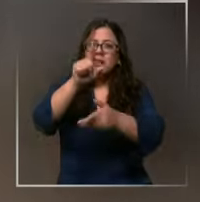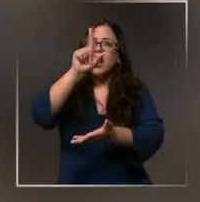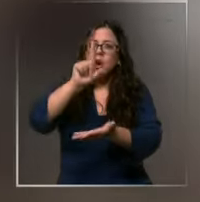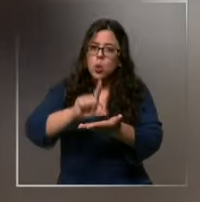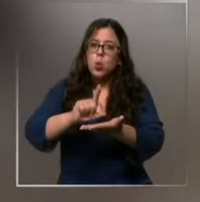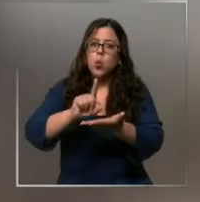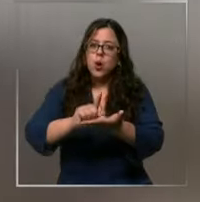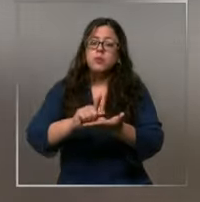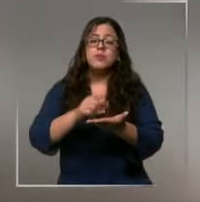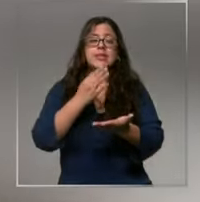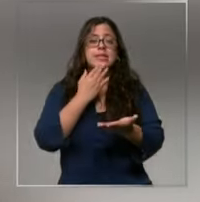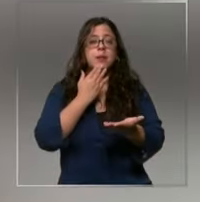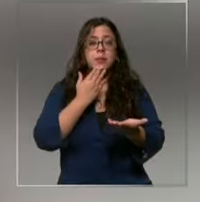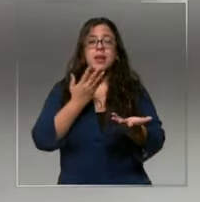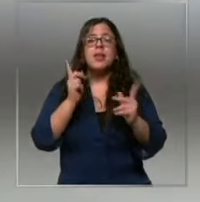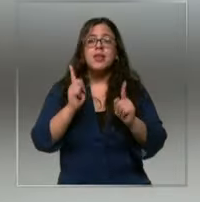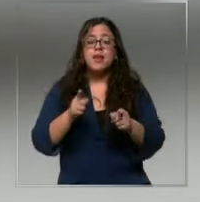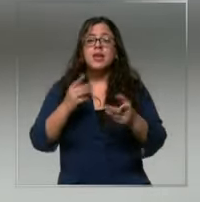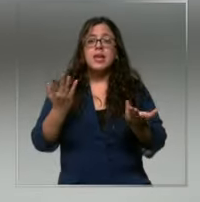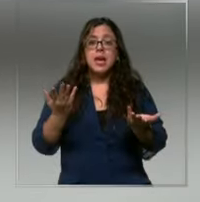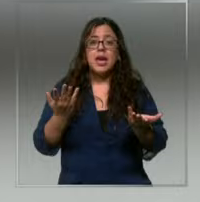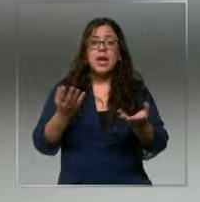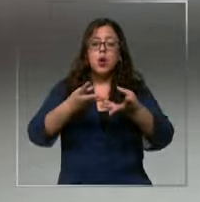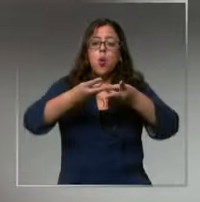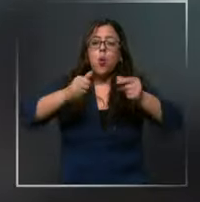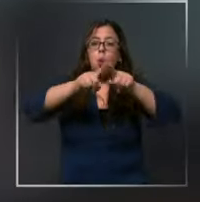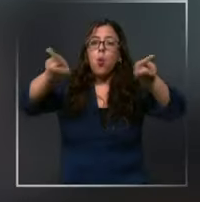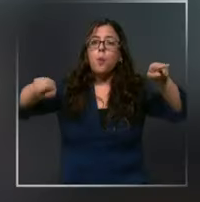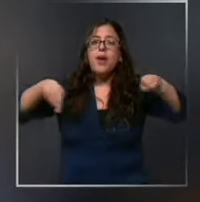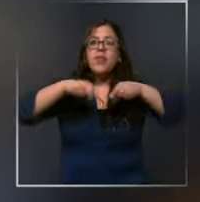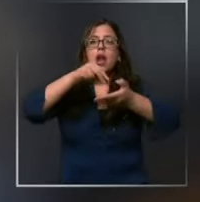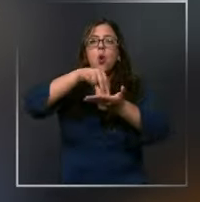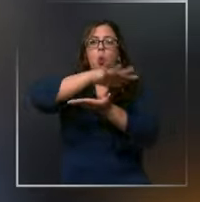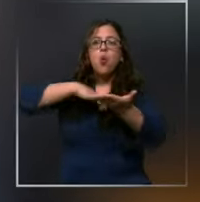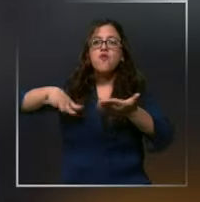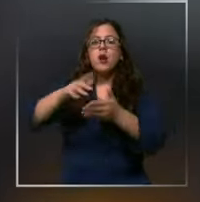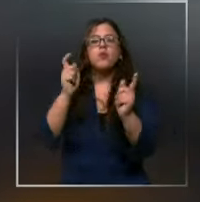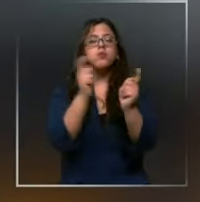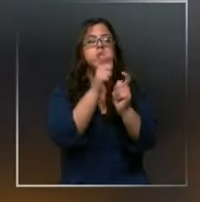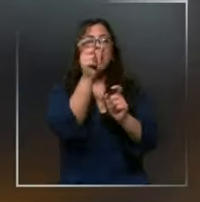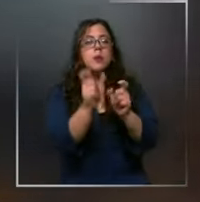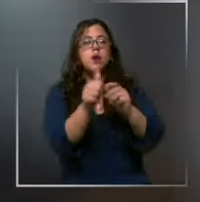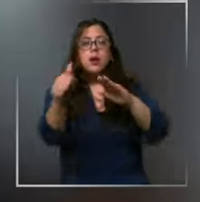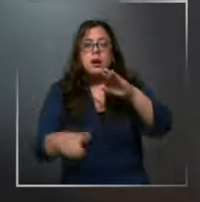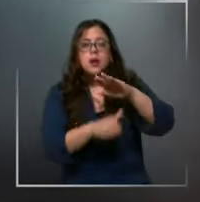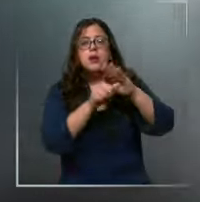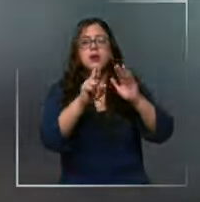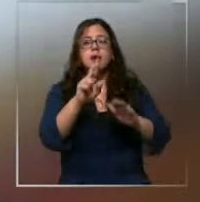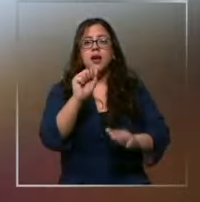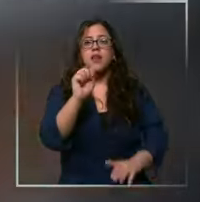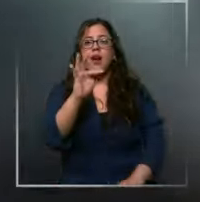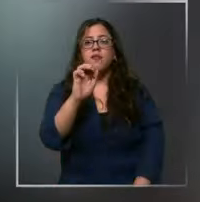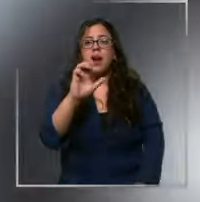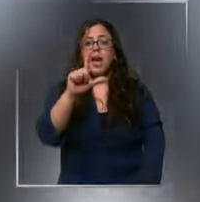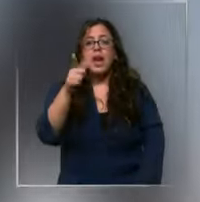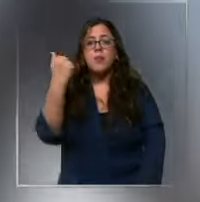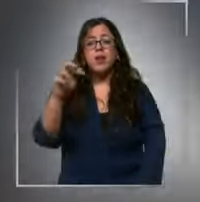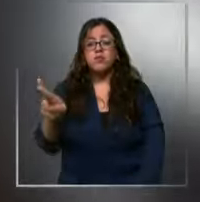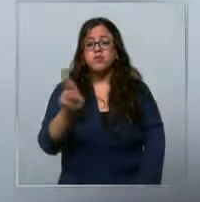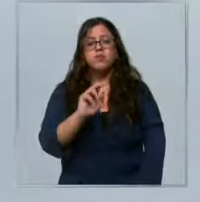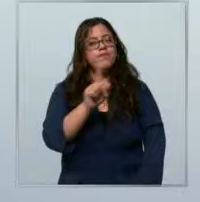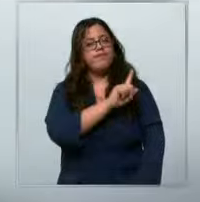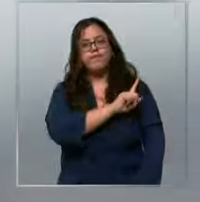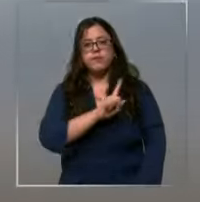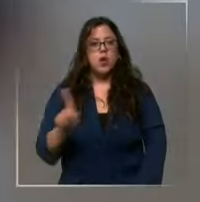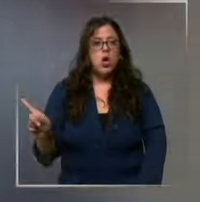ecosistema y que además sea declarado como humedal urbano. Contactamos al concejal Rafael Campos, pero declinó en entregar